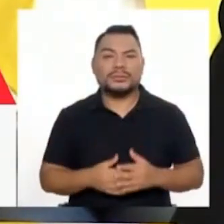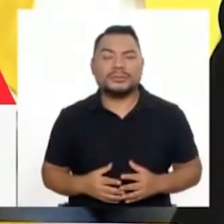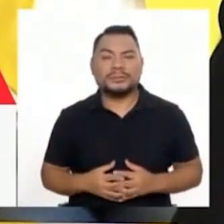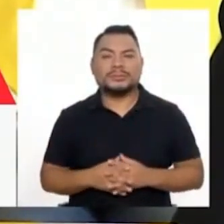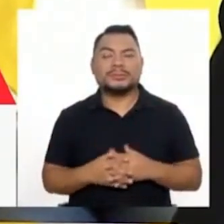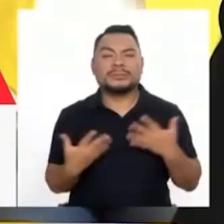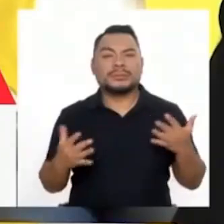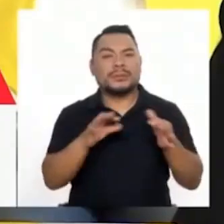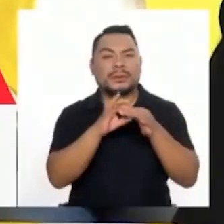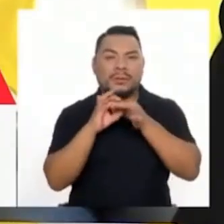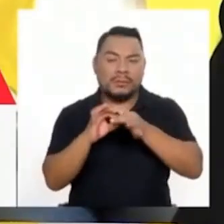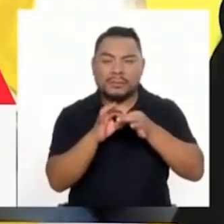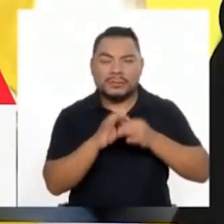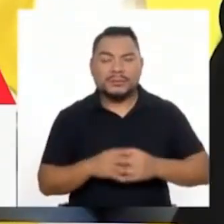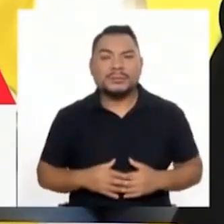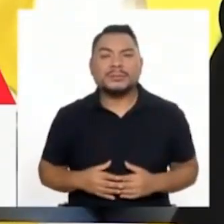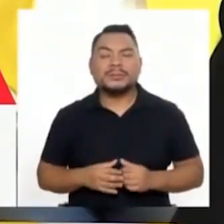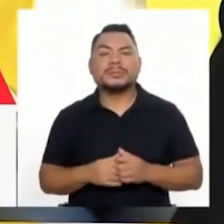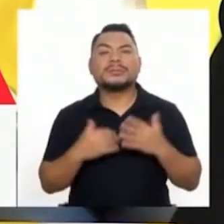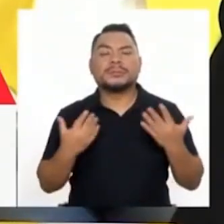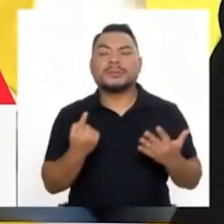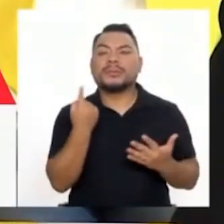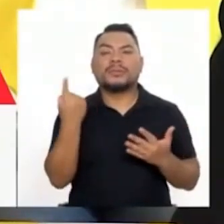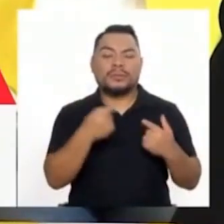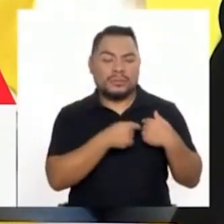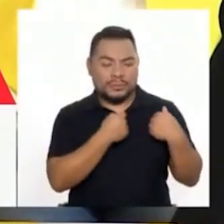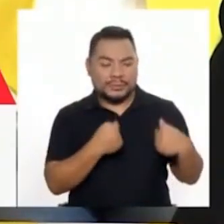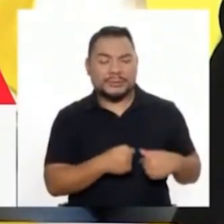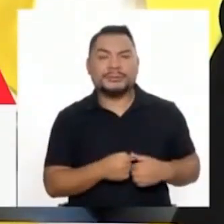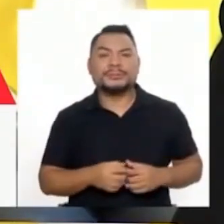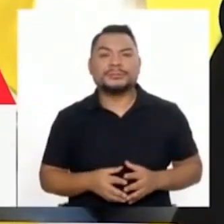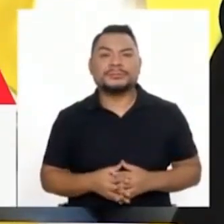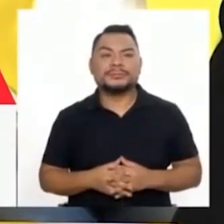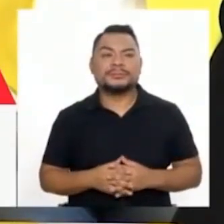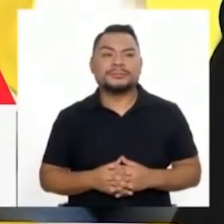a unirnos en un solo corazón.